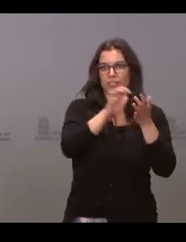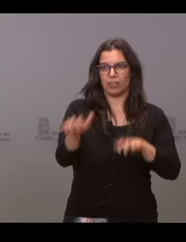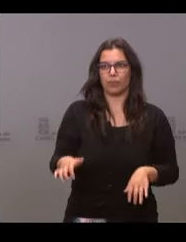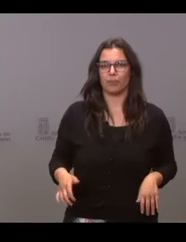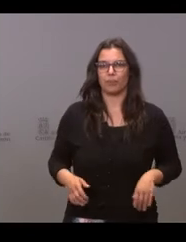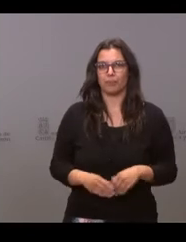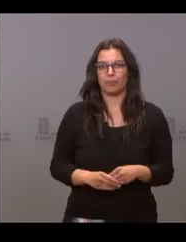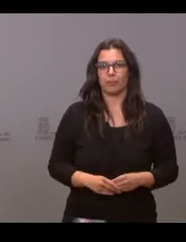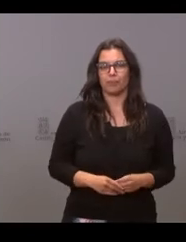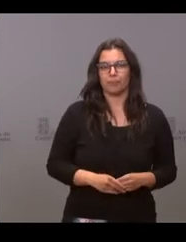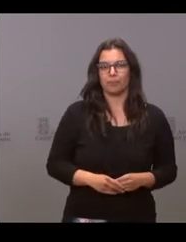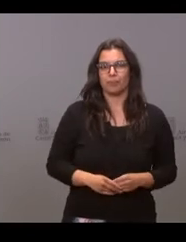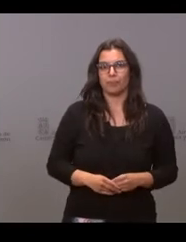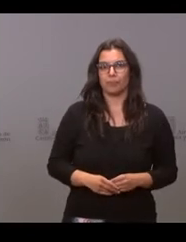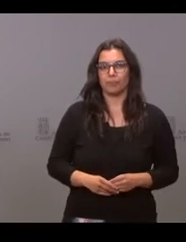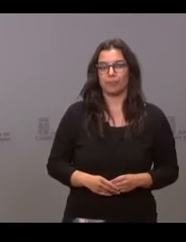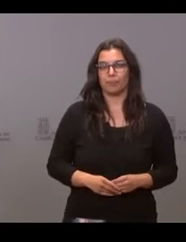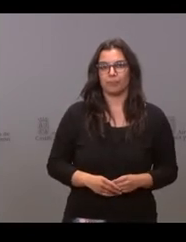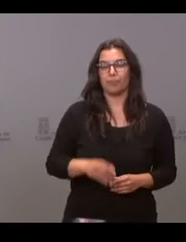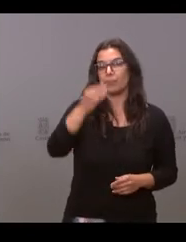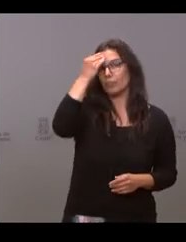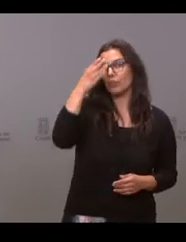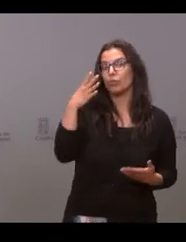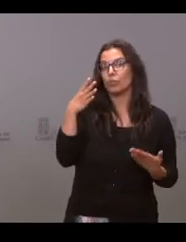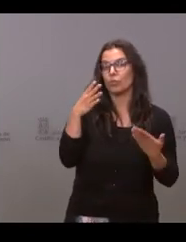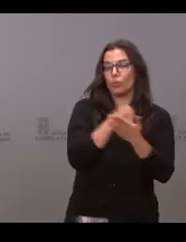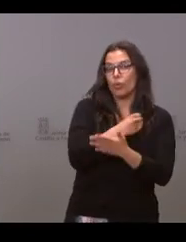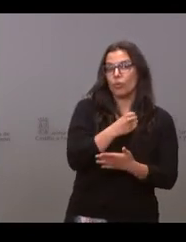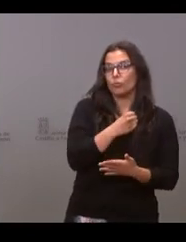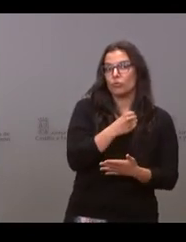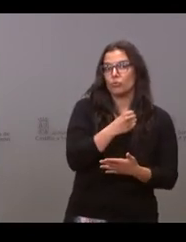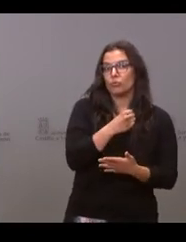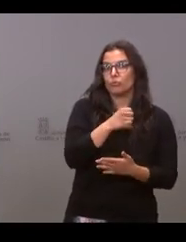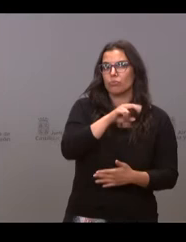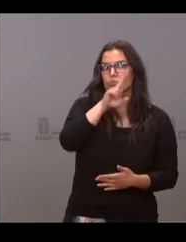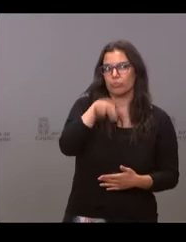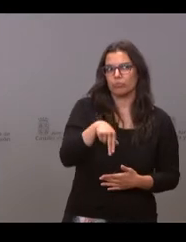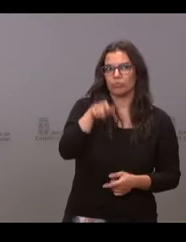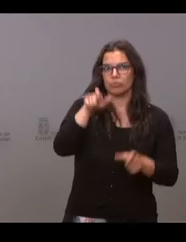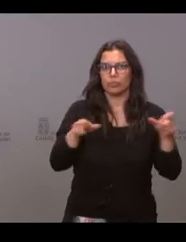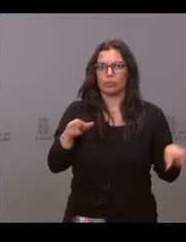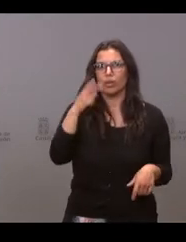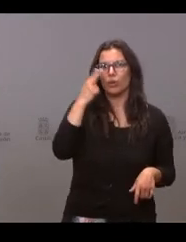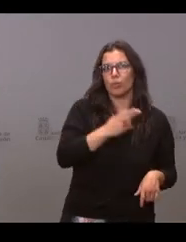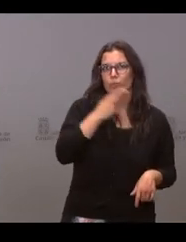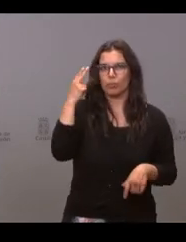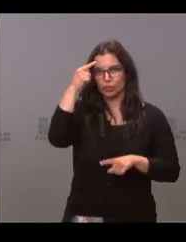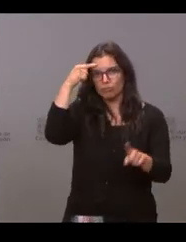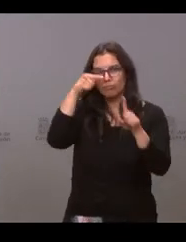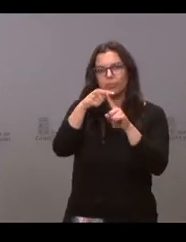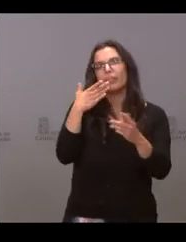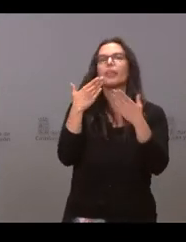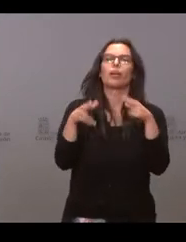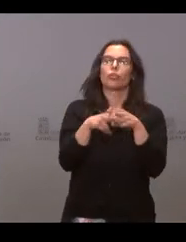creo que todos somos personas comprometidas con el diálogo social yo estoy comprometido